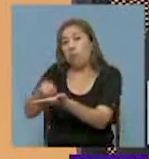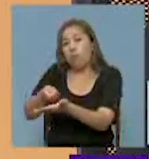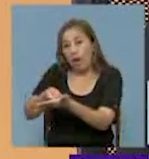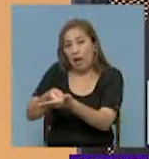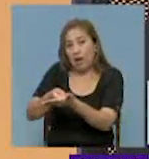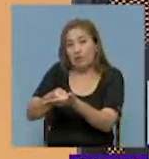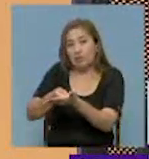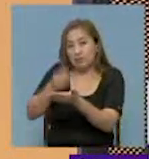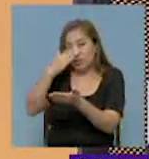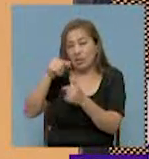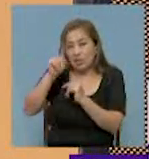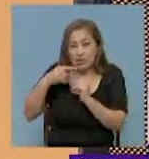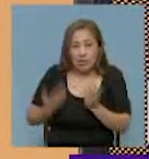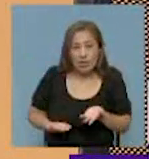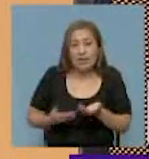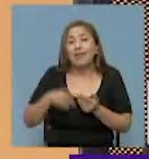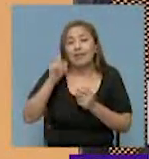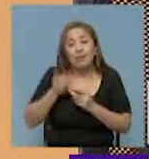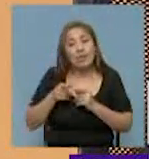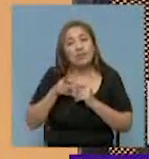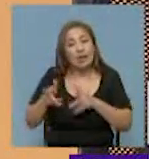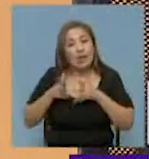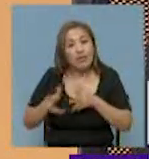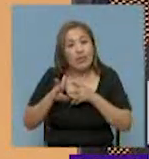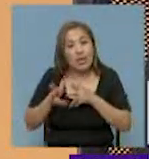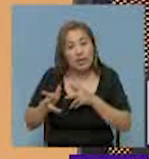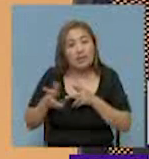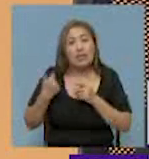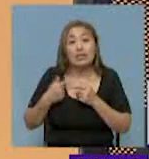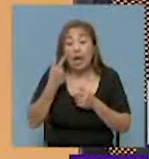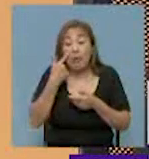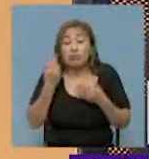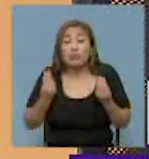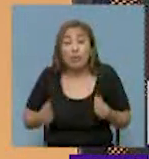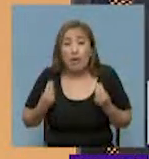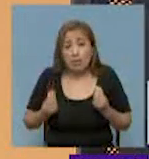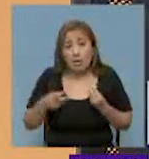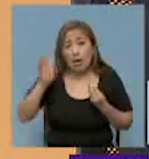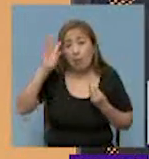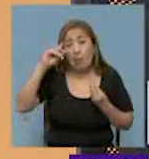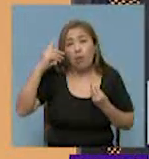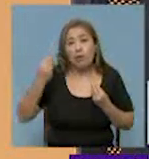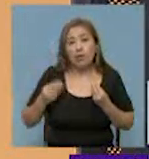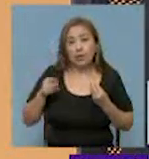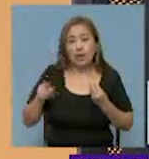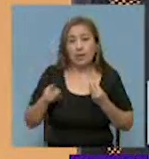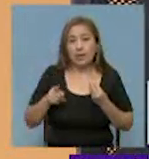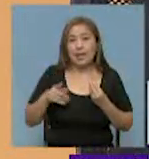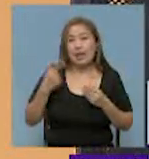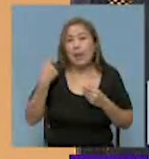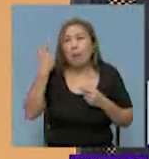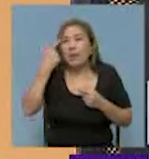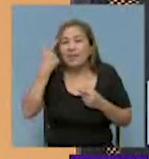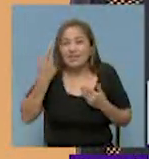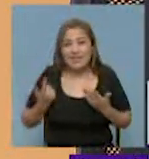hacienda también se han llevado a esta institución a los 60 y cuentas por ello también éste se imagina